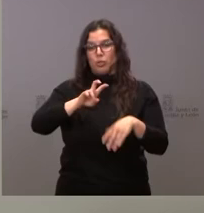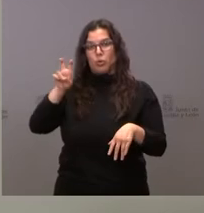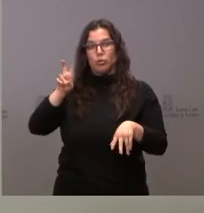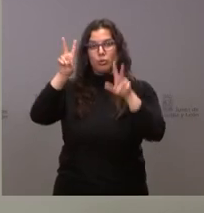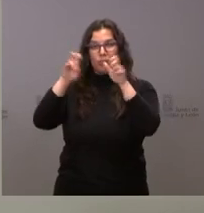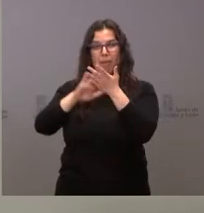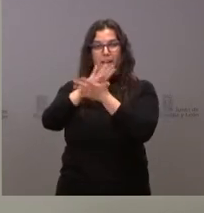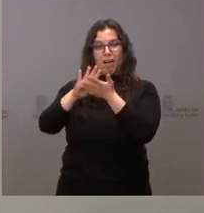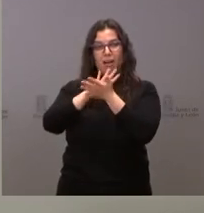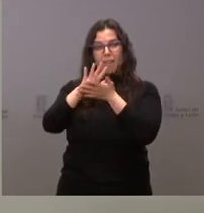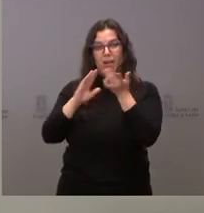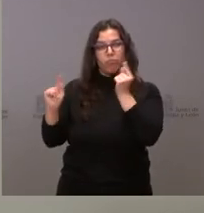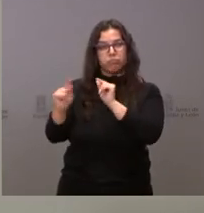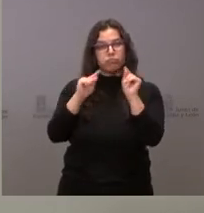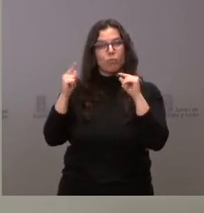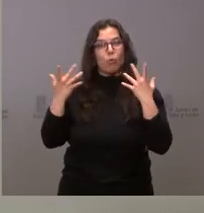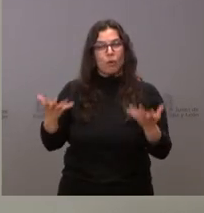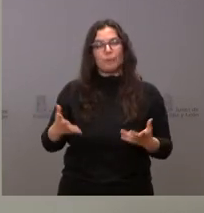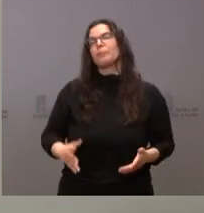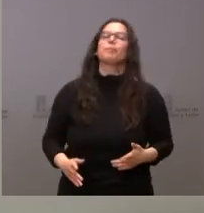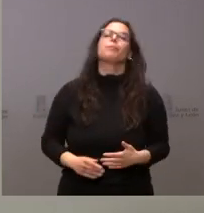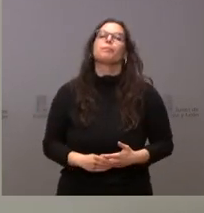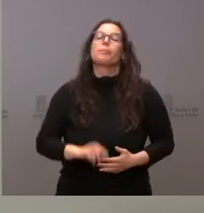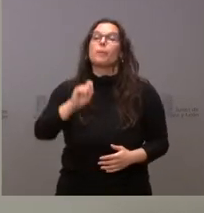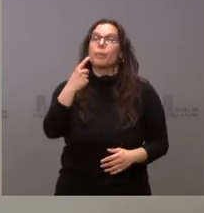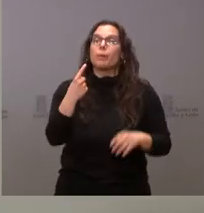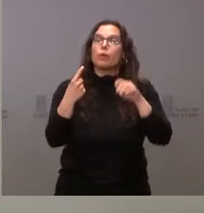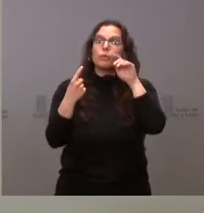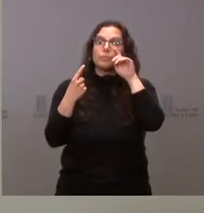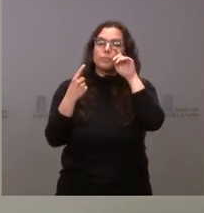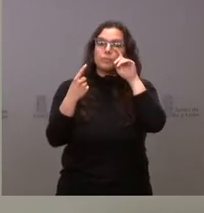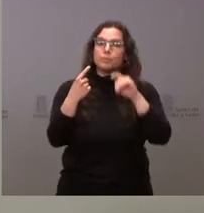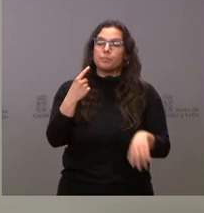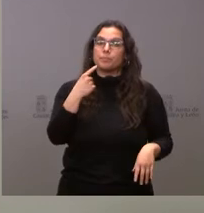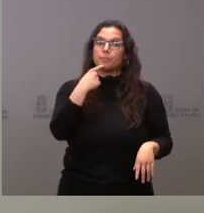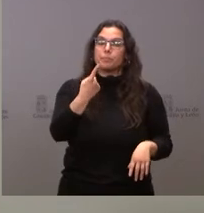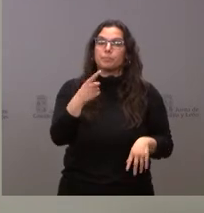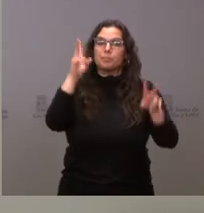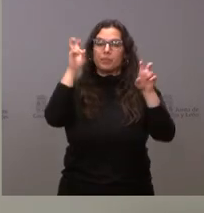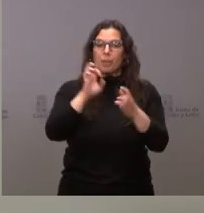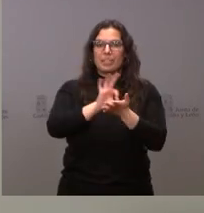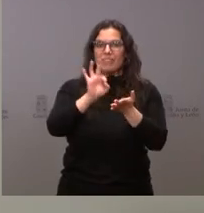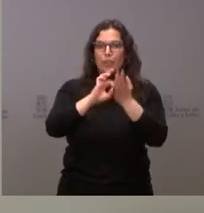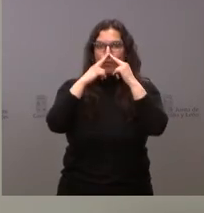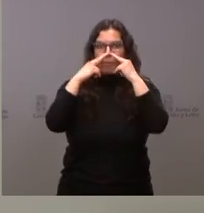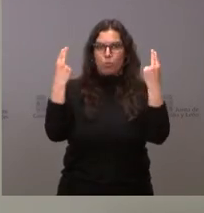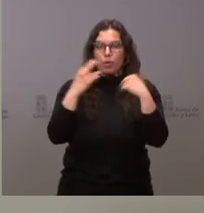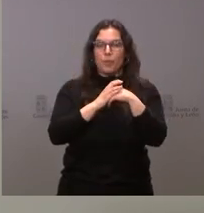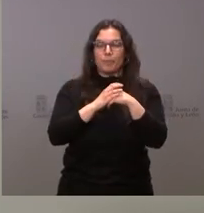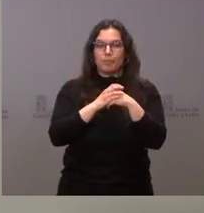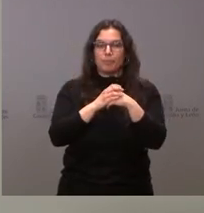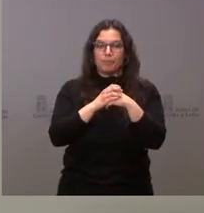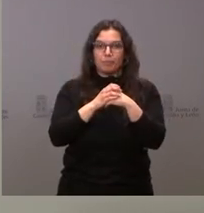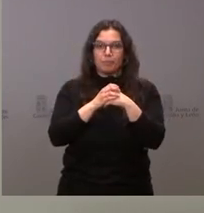y debatido quiero comenzar por una cuestión de servicio público lo recordaba